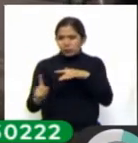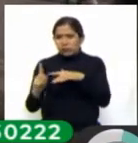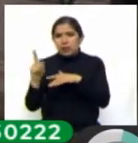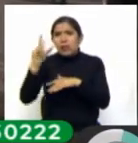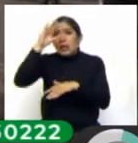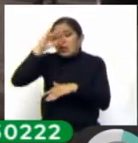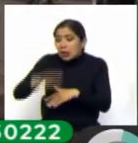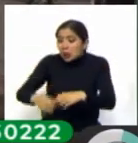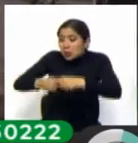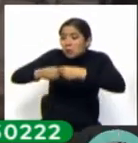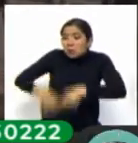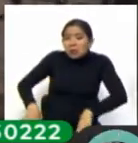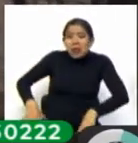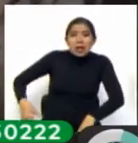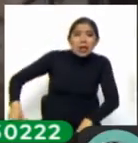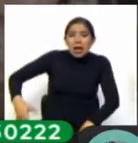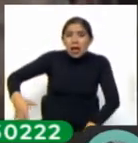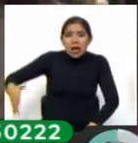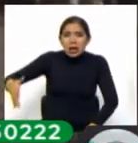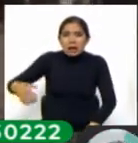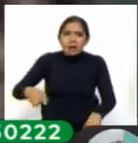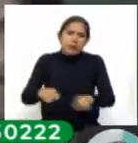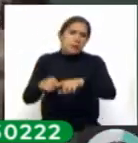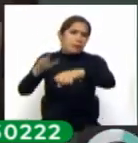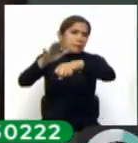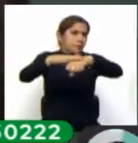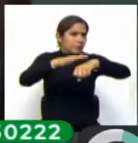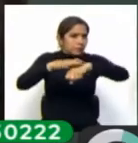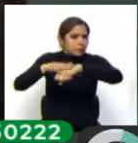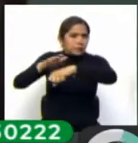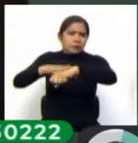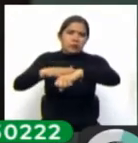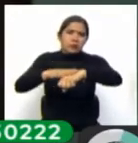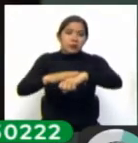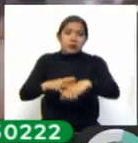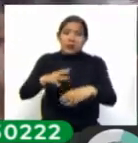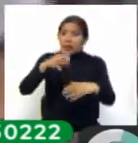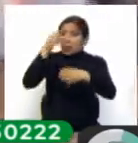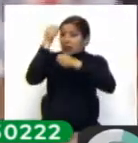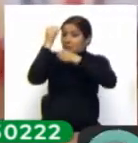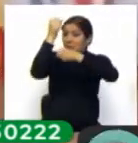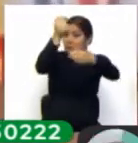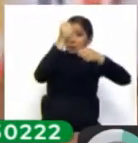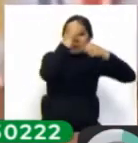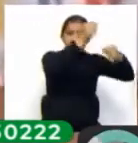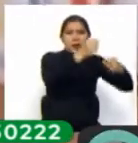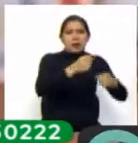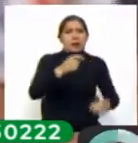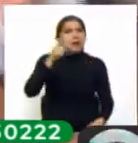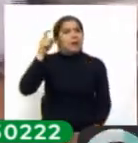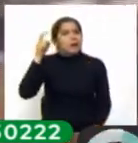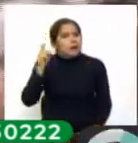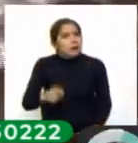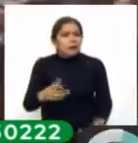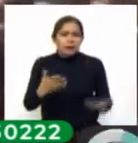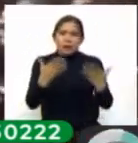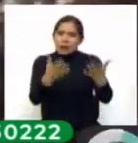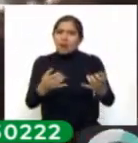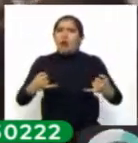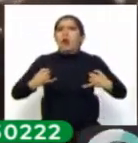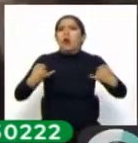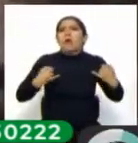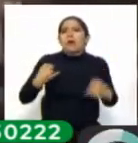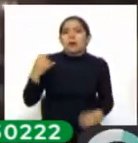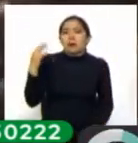sus hijos. Asimismo, realizó una observación y señaló que dentro de las manifestaciones se tenían a jóvenes con